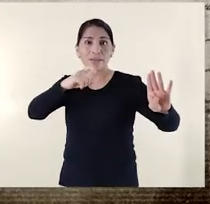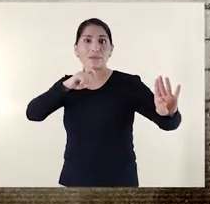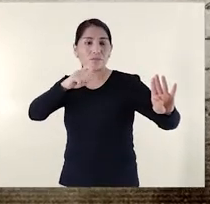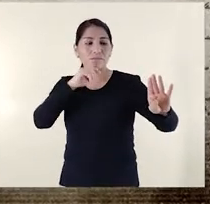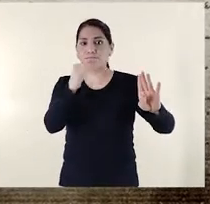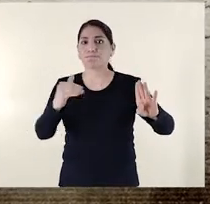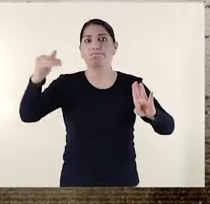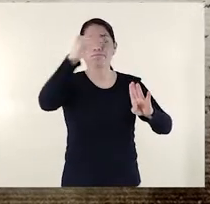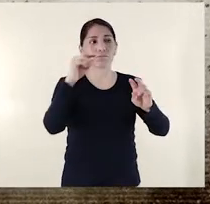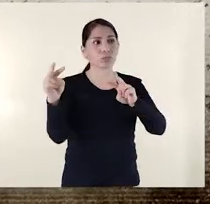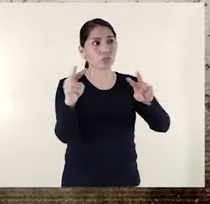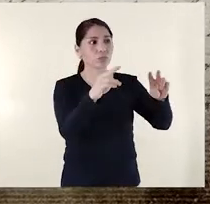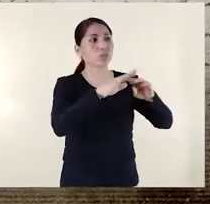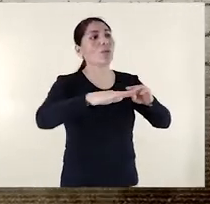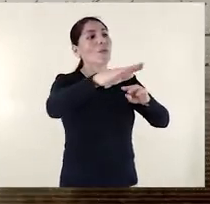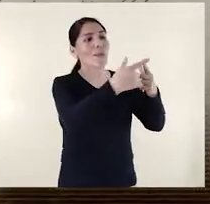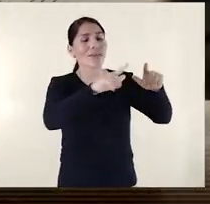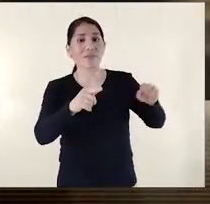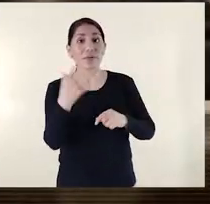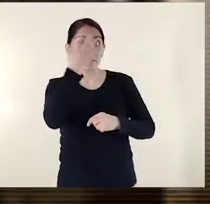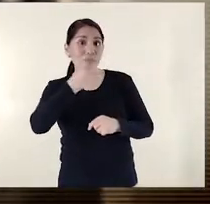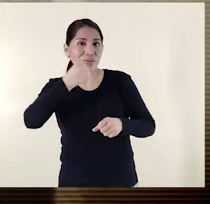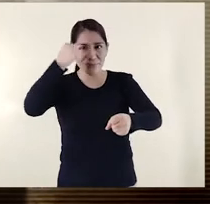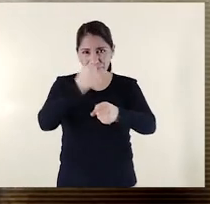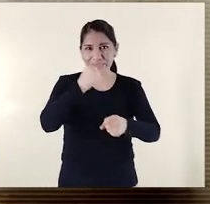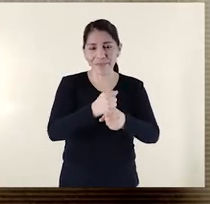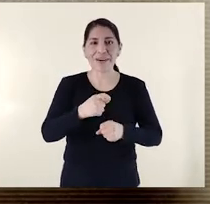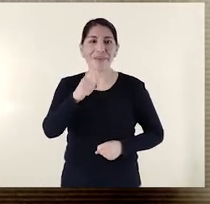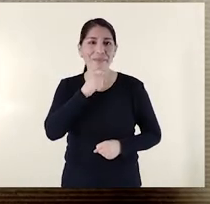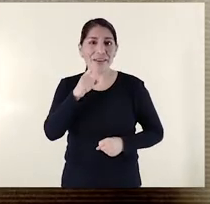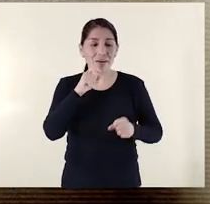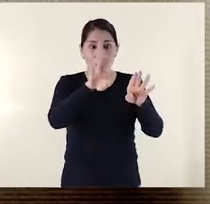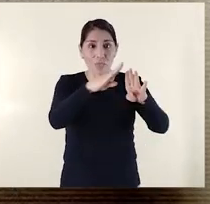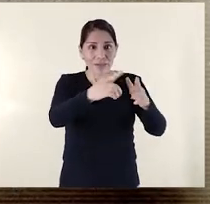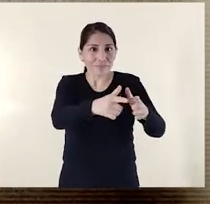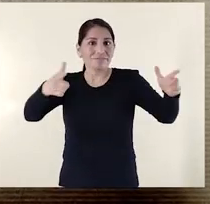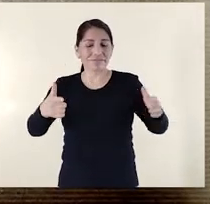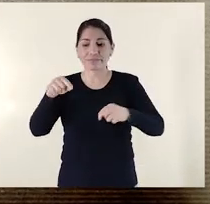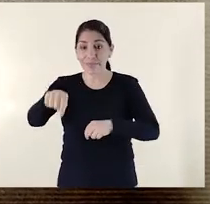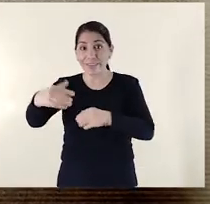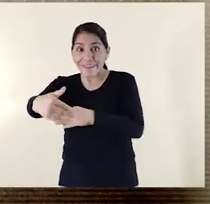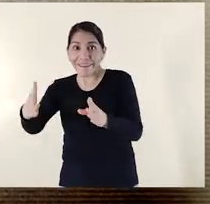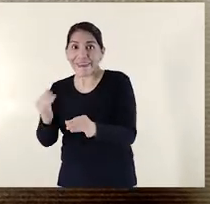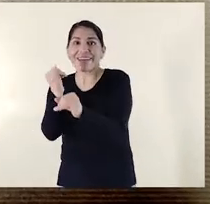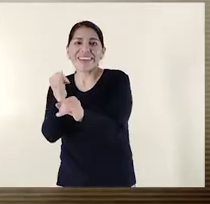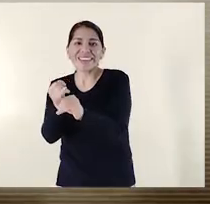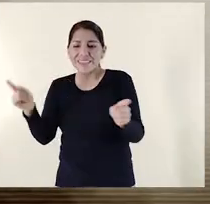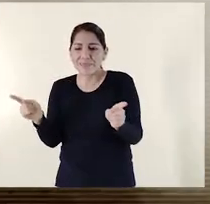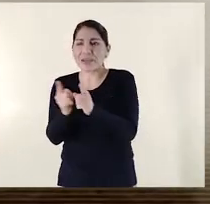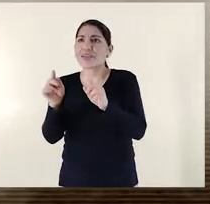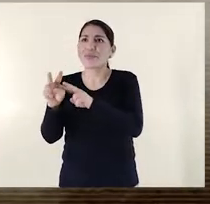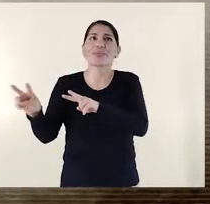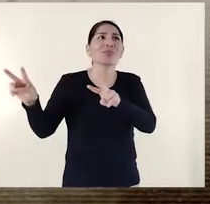singularidad. Una puerta con herrería superior nos deja ver el zaguán y un bonito trabajo de fierro en el cancel. La capilla es una pequeña